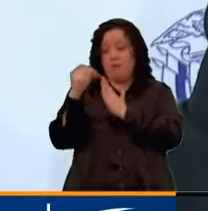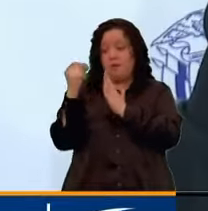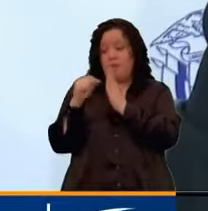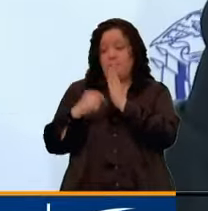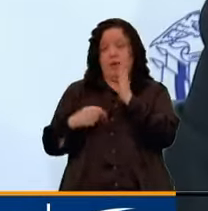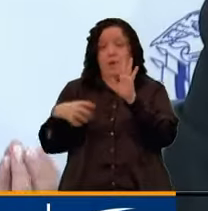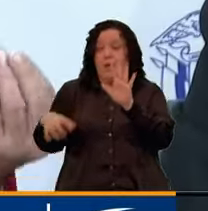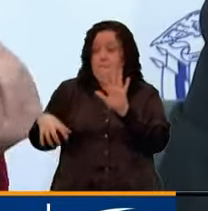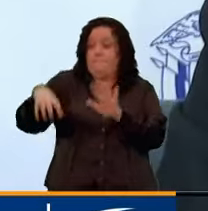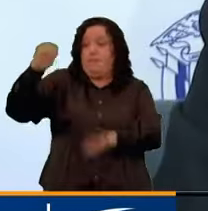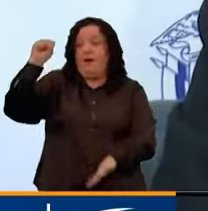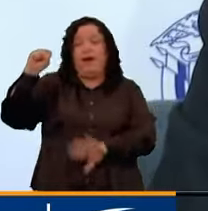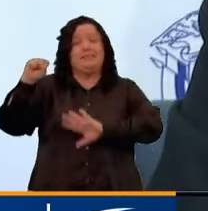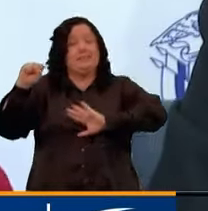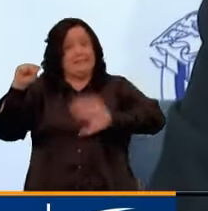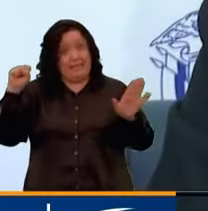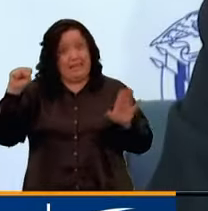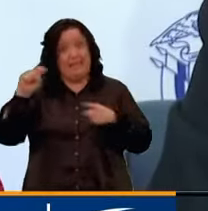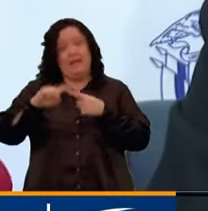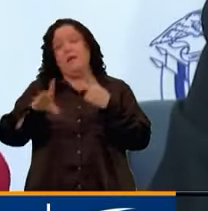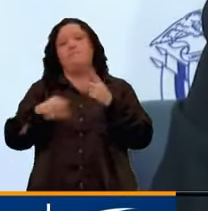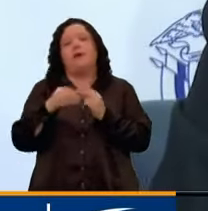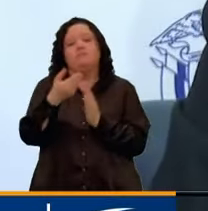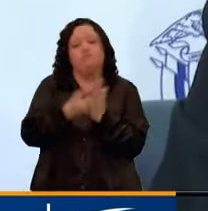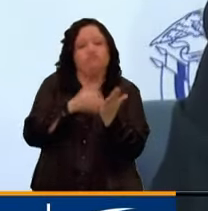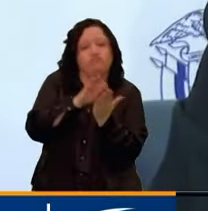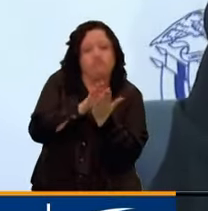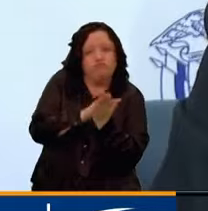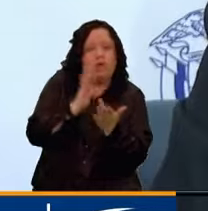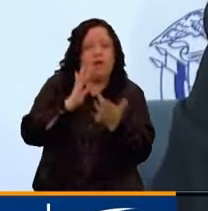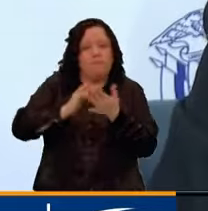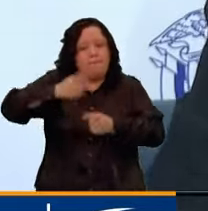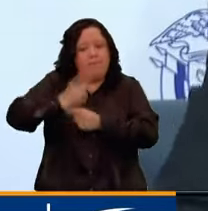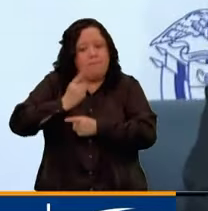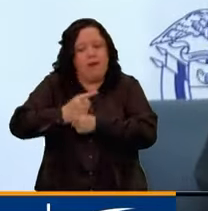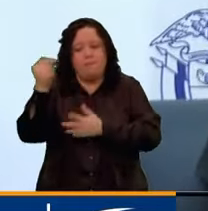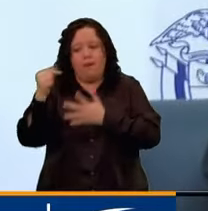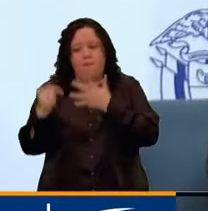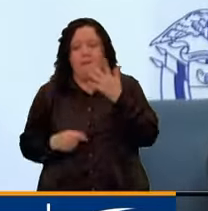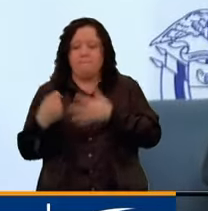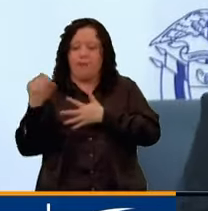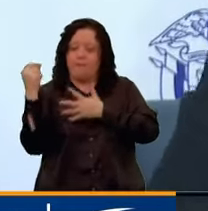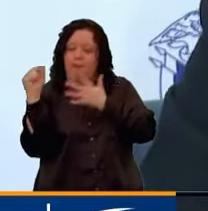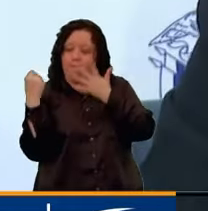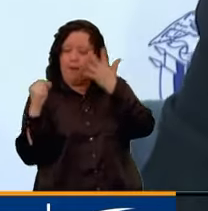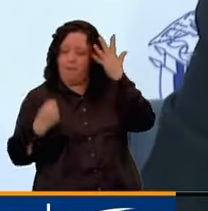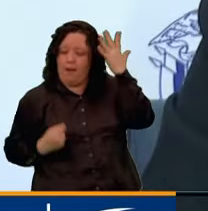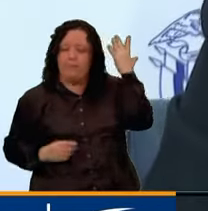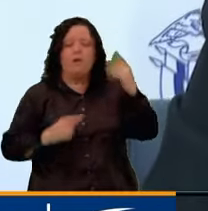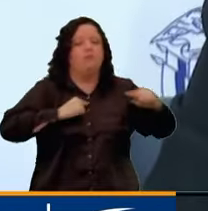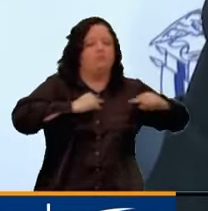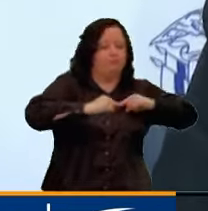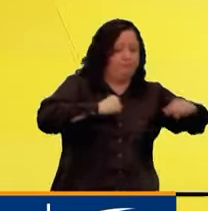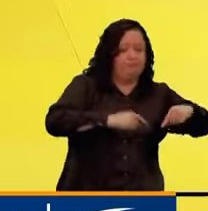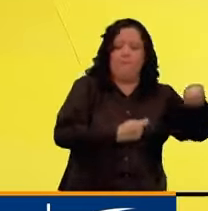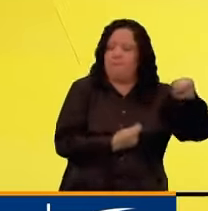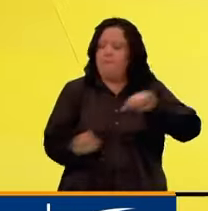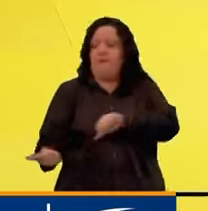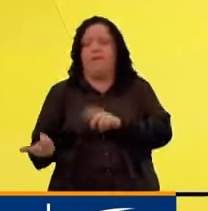haberse ganado la medalla, sino de documentar y cumplir todo aquello que es necesario para que administrativamente eso pueda